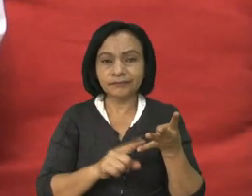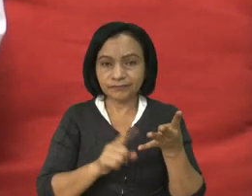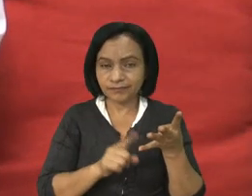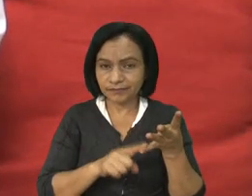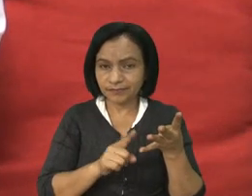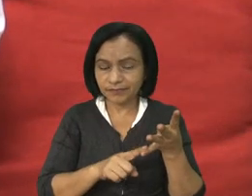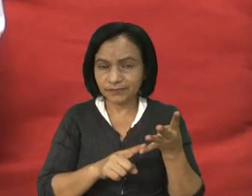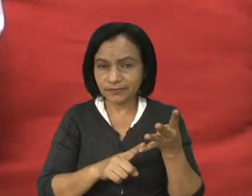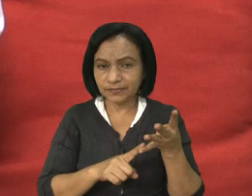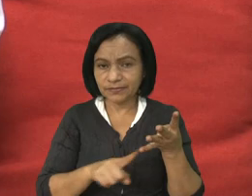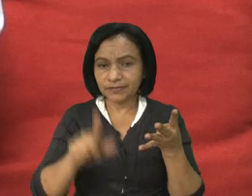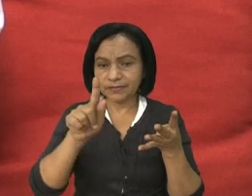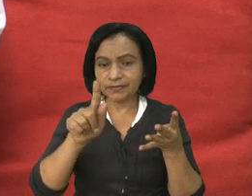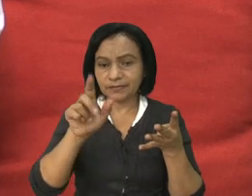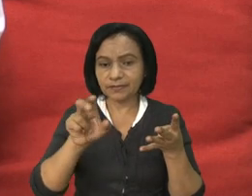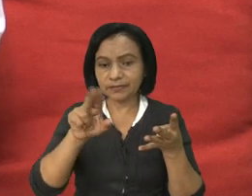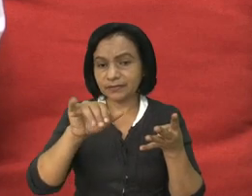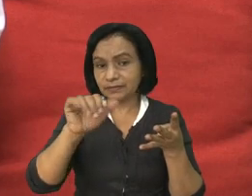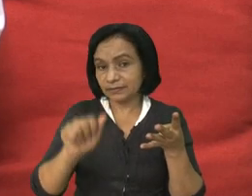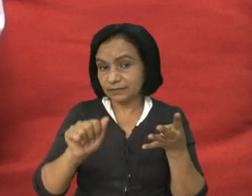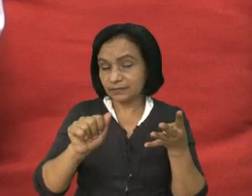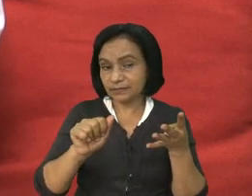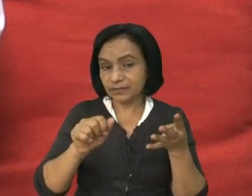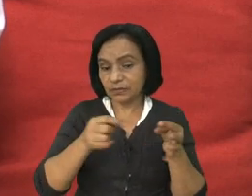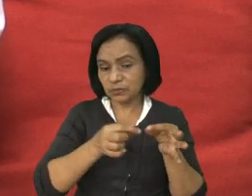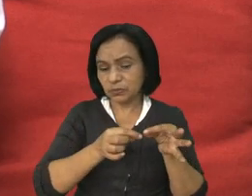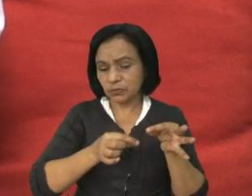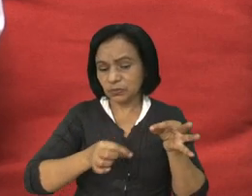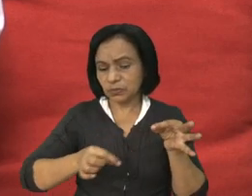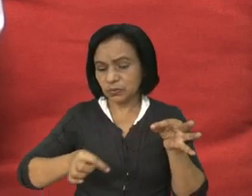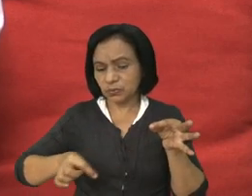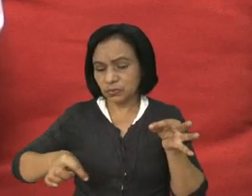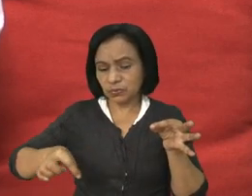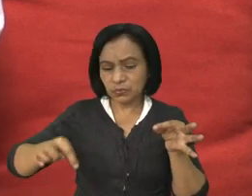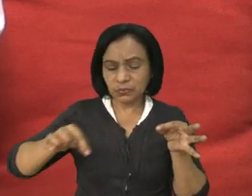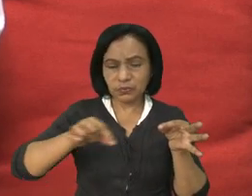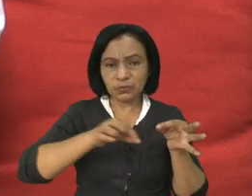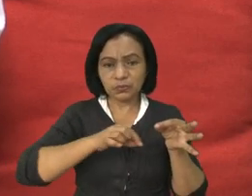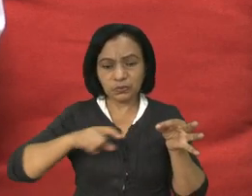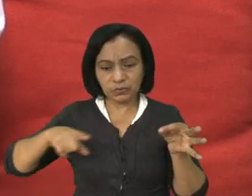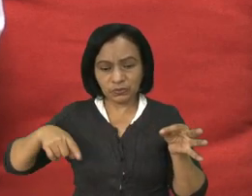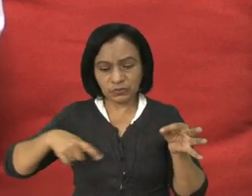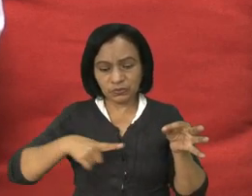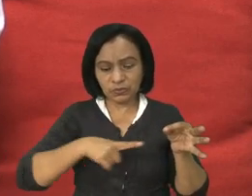también tenemos la Tenia solium. La Tenia solium es uno de los parásitos que